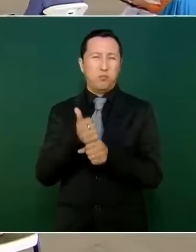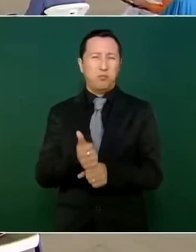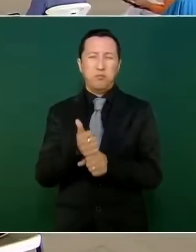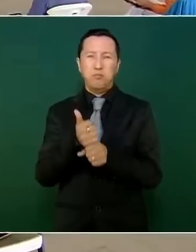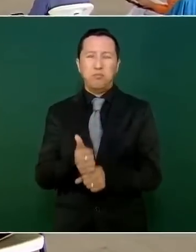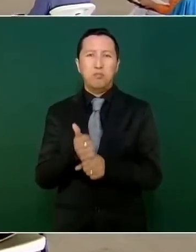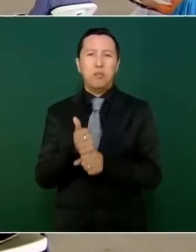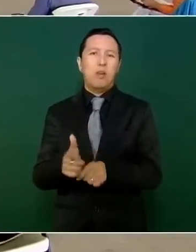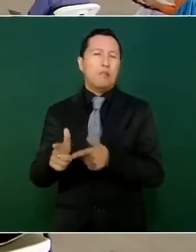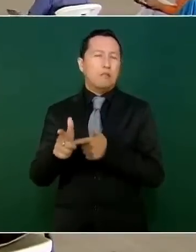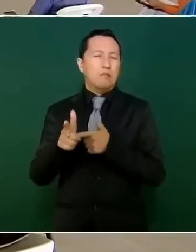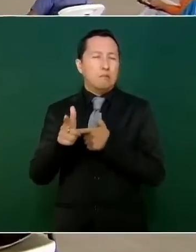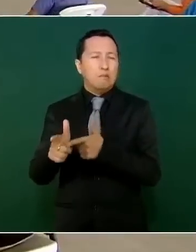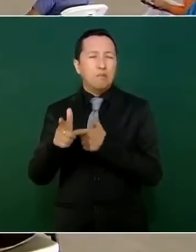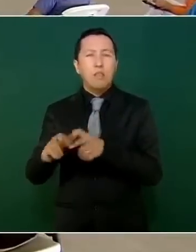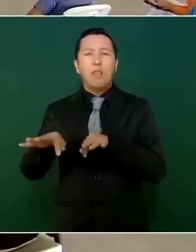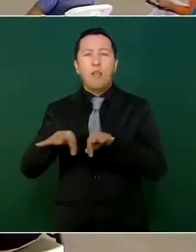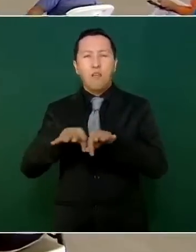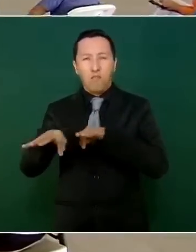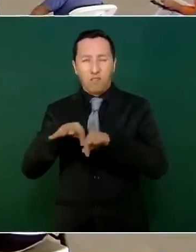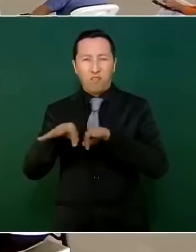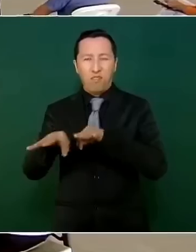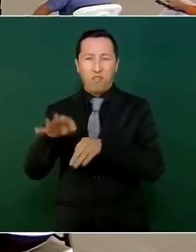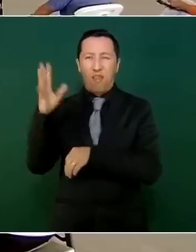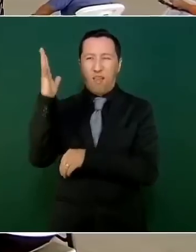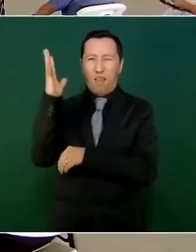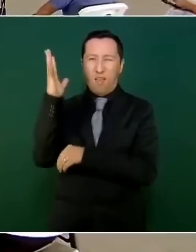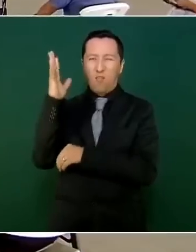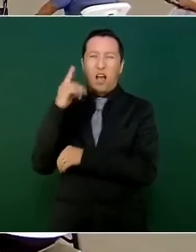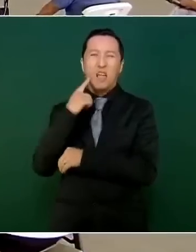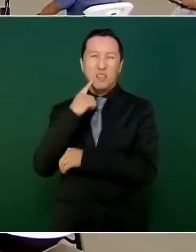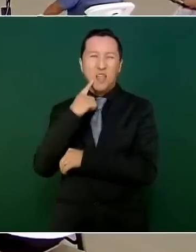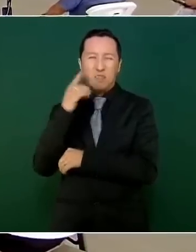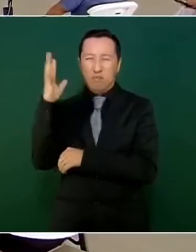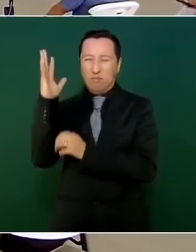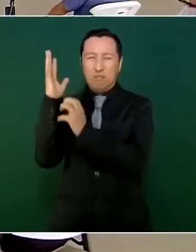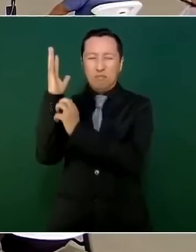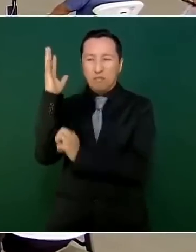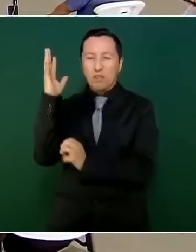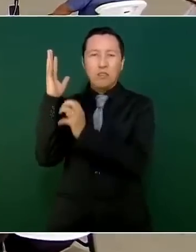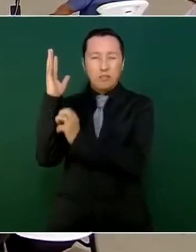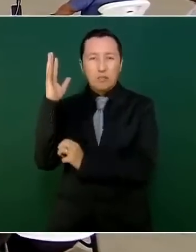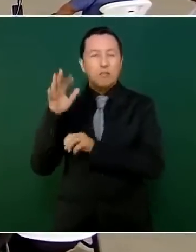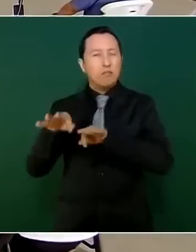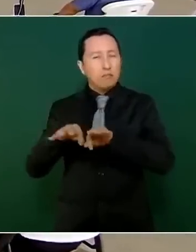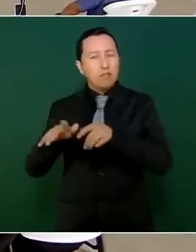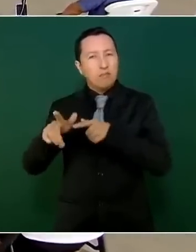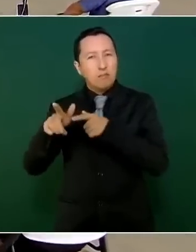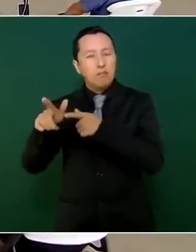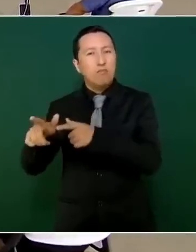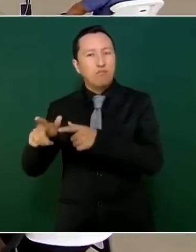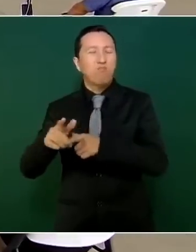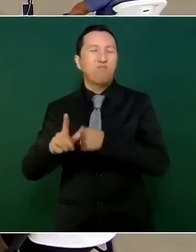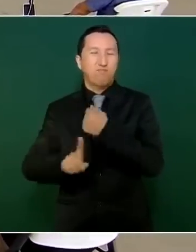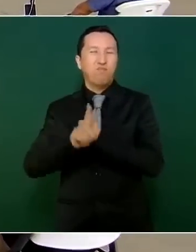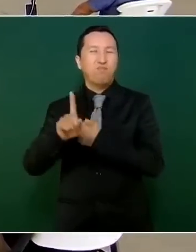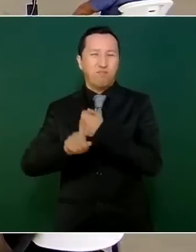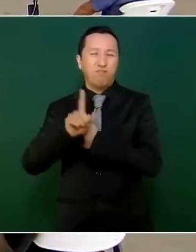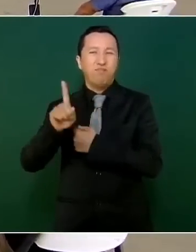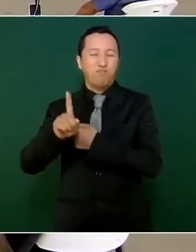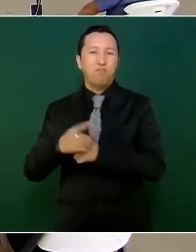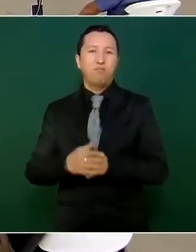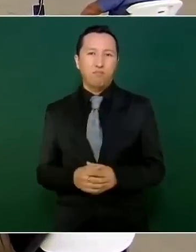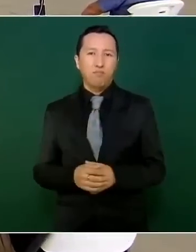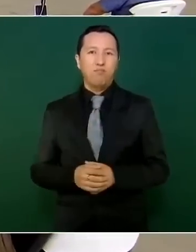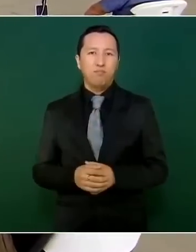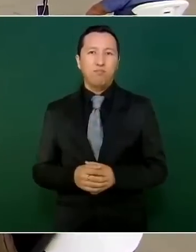su chicle para procesarlo. También le quiero comentar, presidente, que el problema de las invasiones es